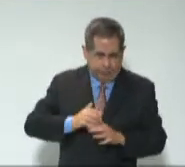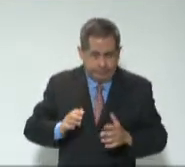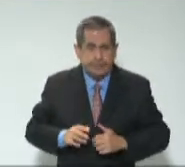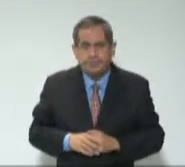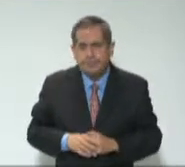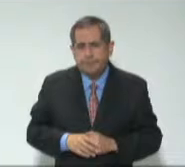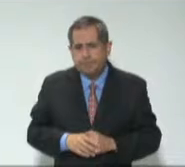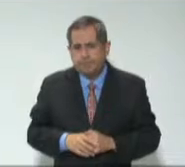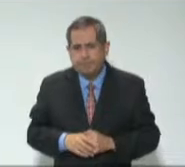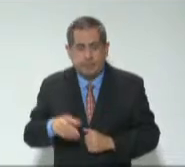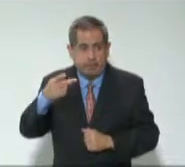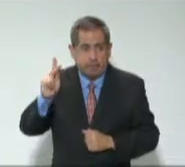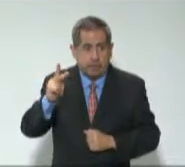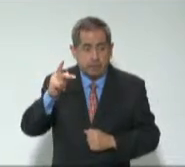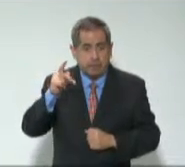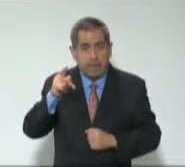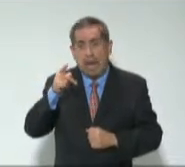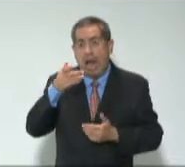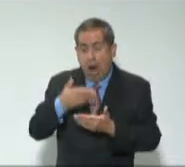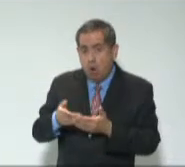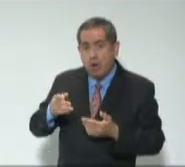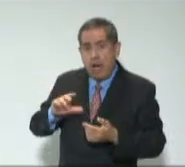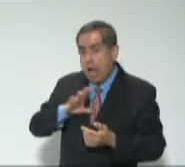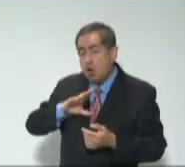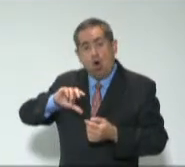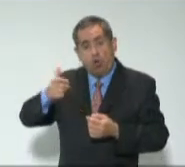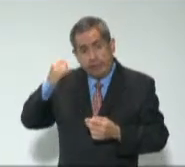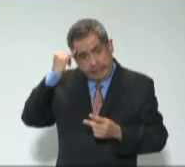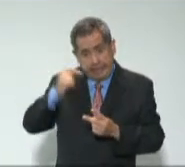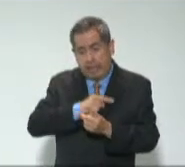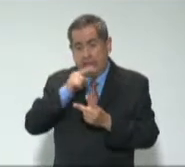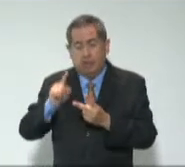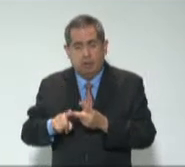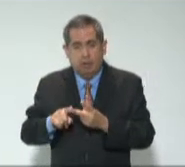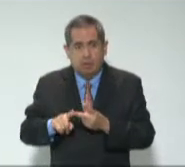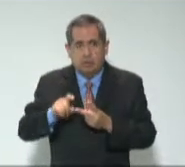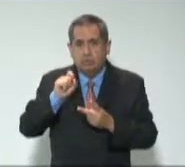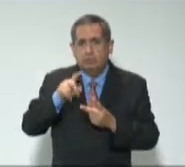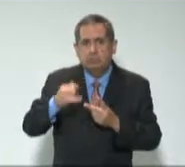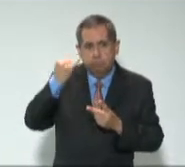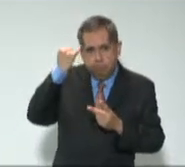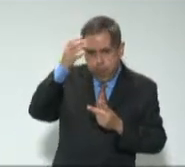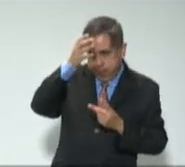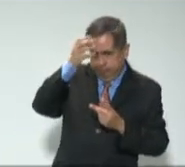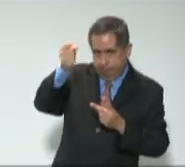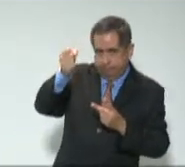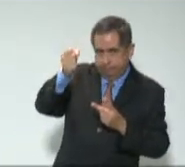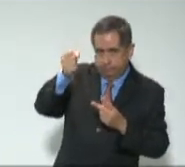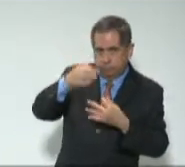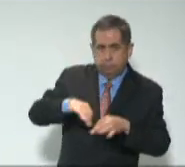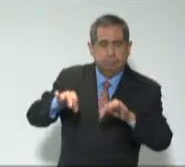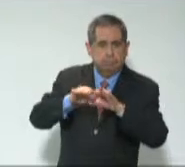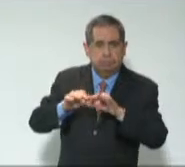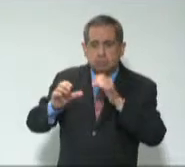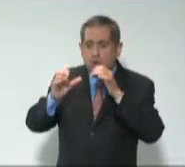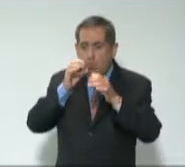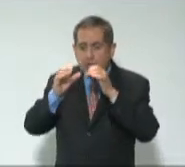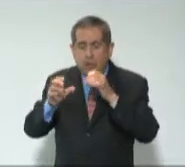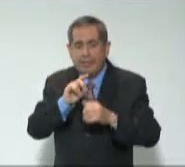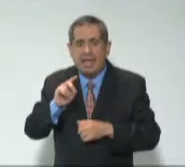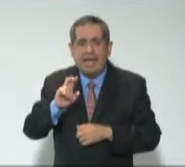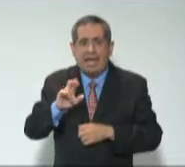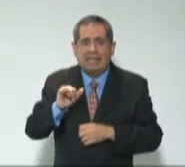respectiva pero aquí aplican otros criterios y un precepto fundamental de la comunicación de